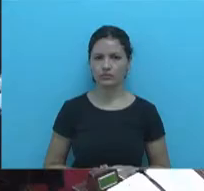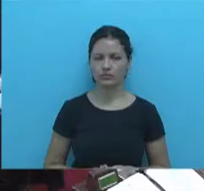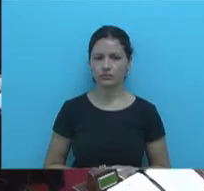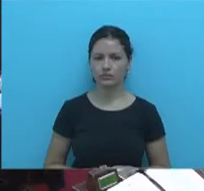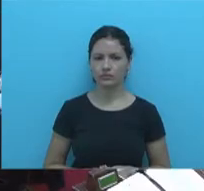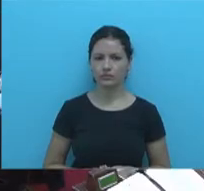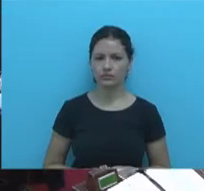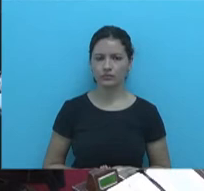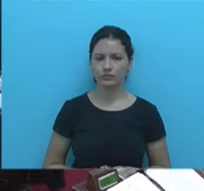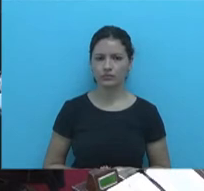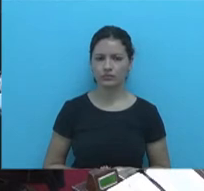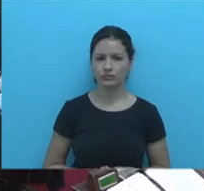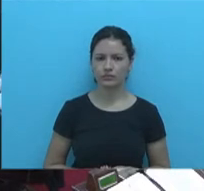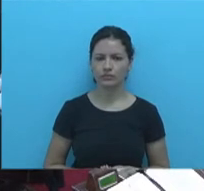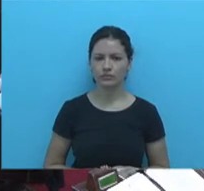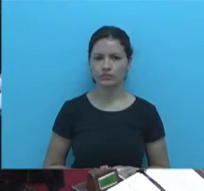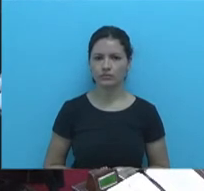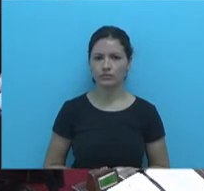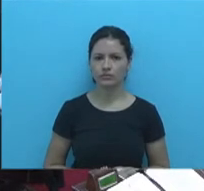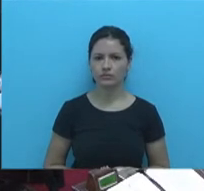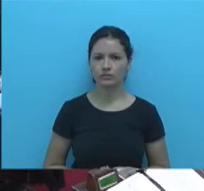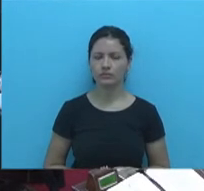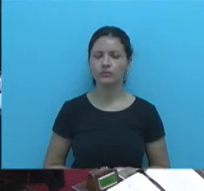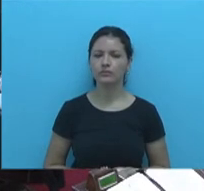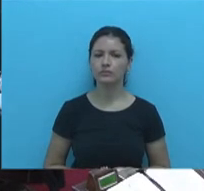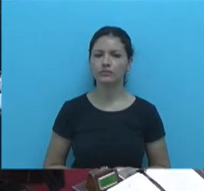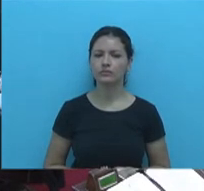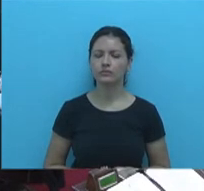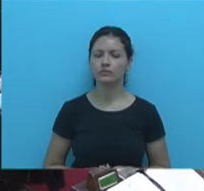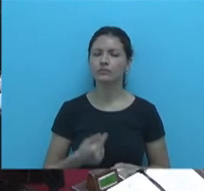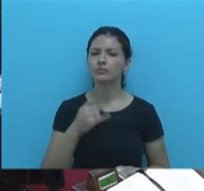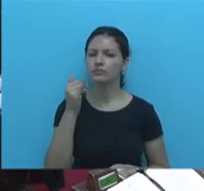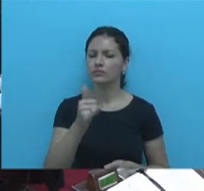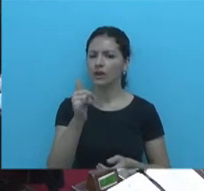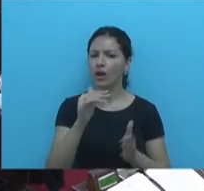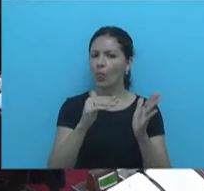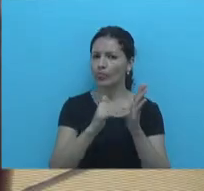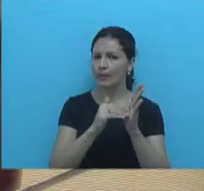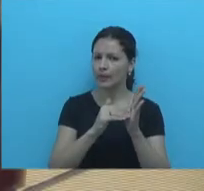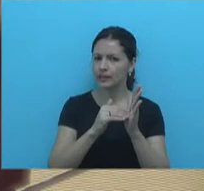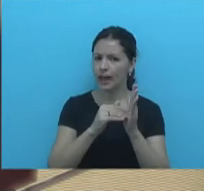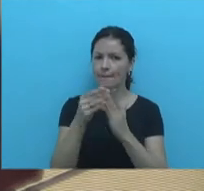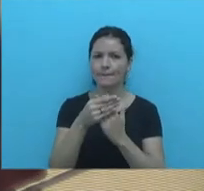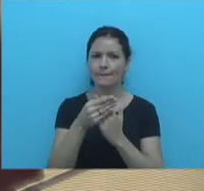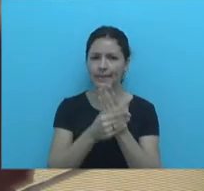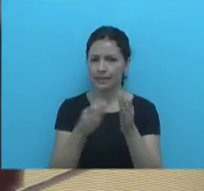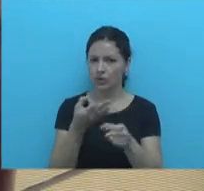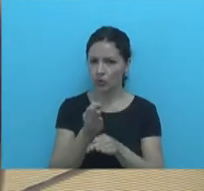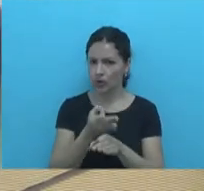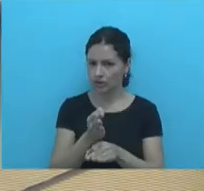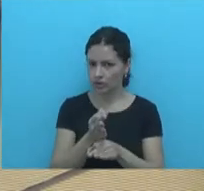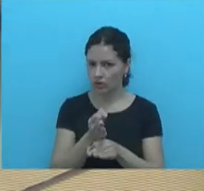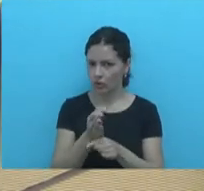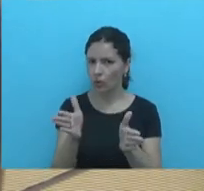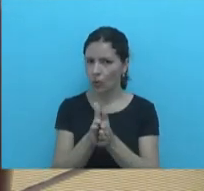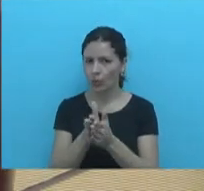Sí, diputado, tiene la palabra. Quería agregar además que eso también lo verá el Ministerio de Educación junto